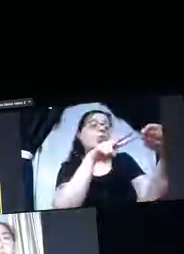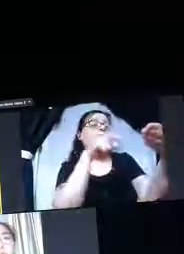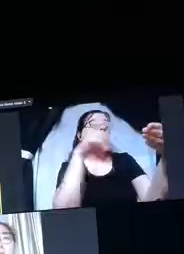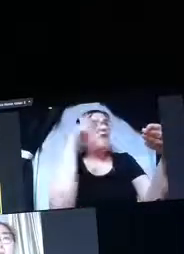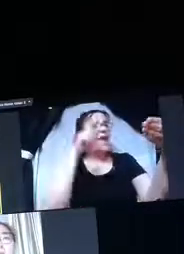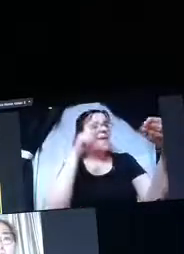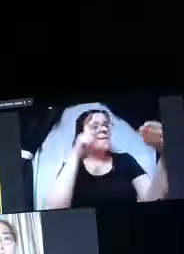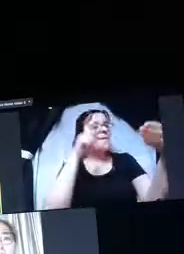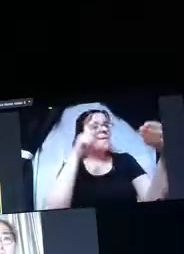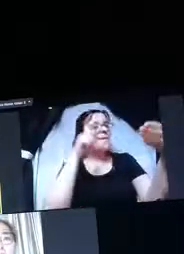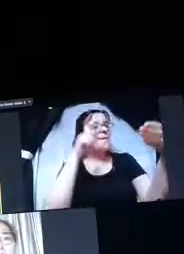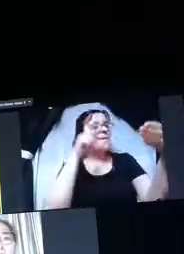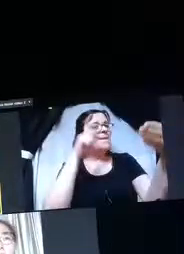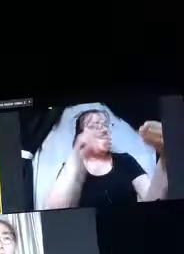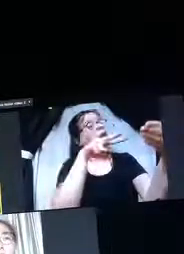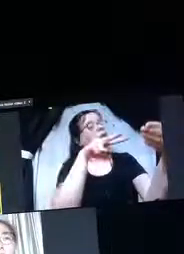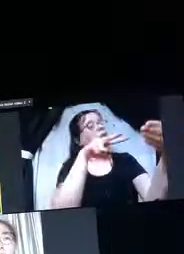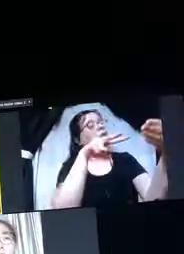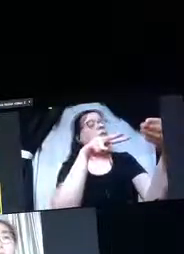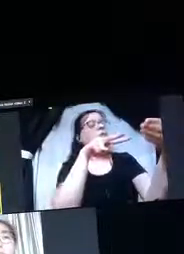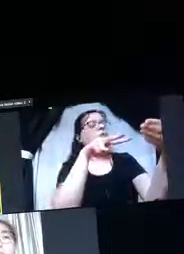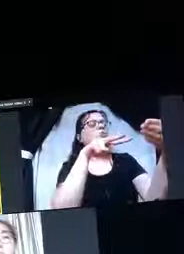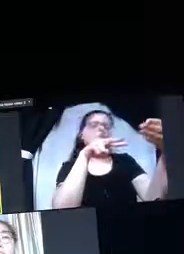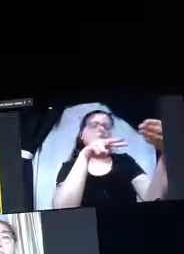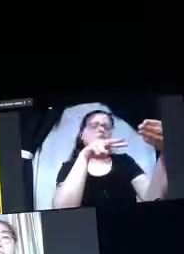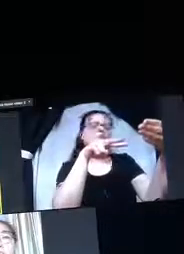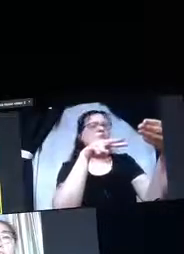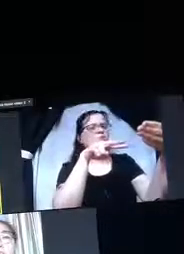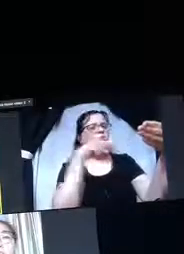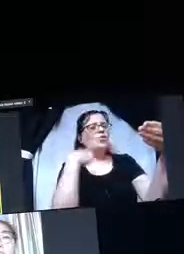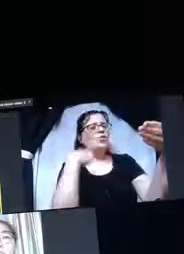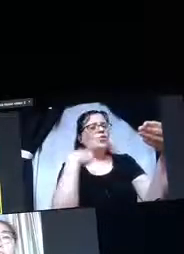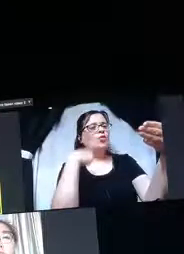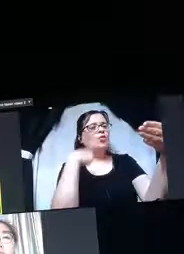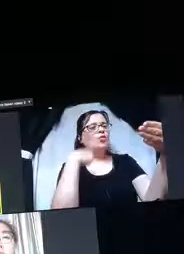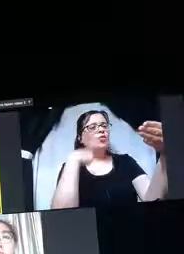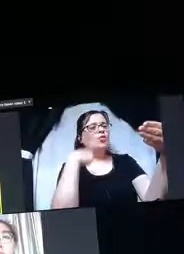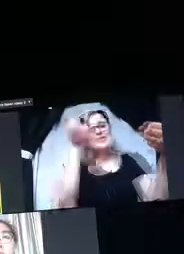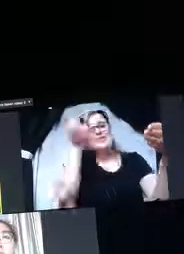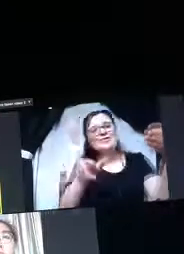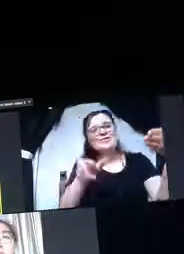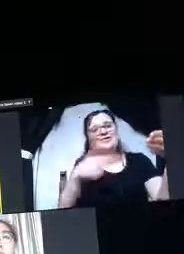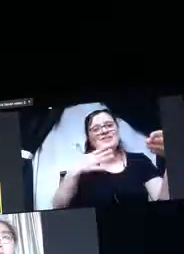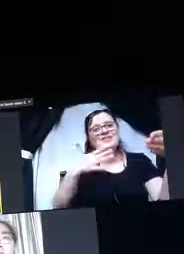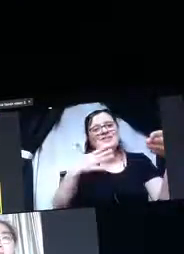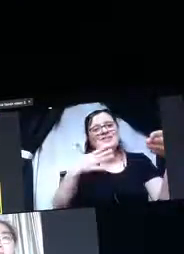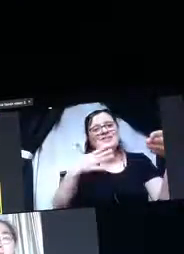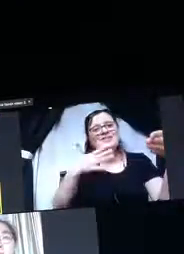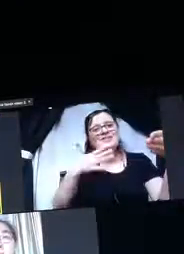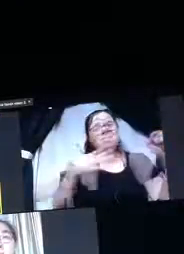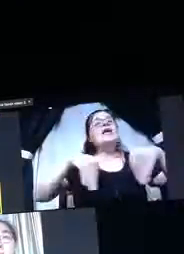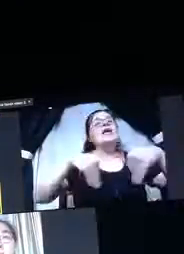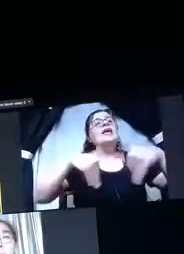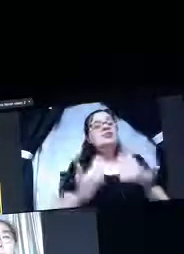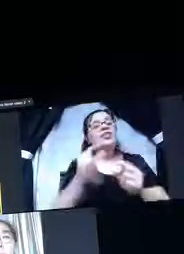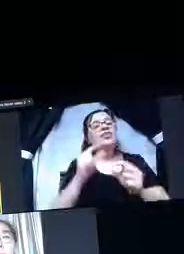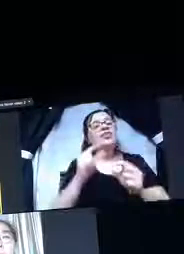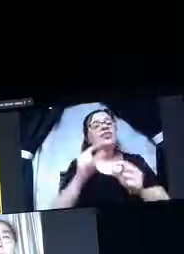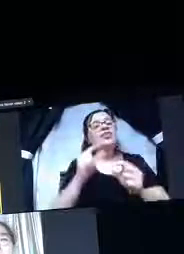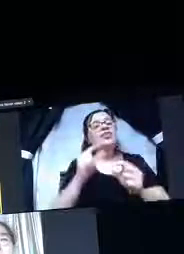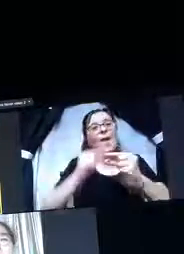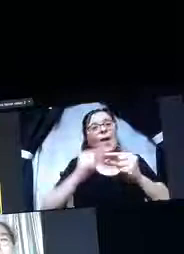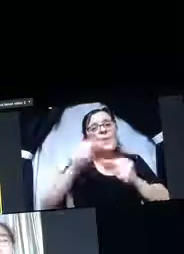habilidades pragmáticas. Y además, y a nivel textual, también se van